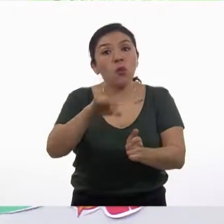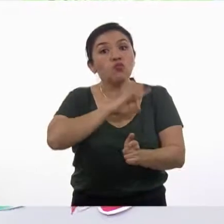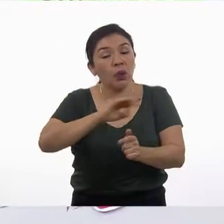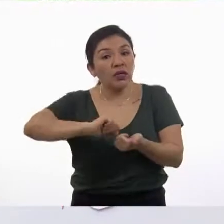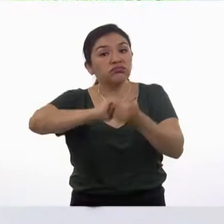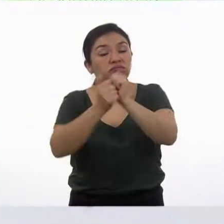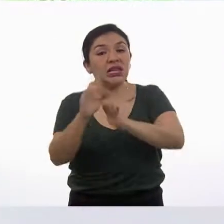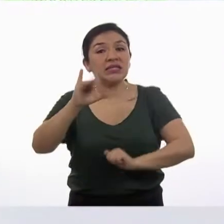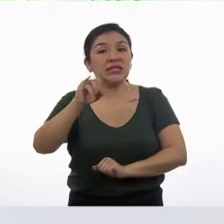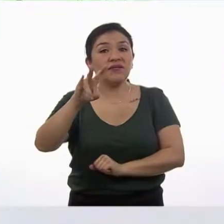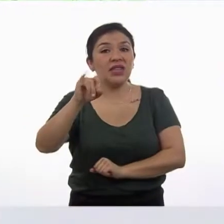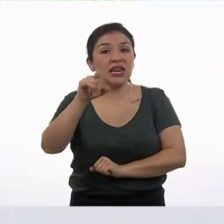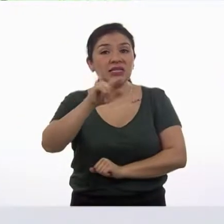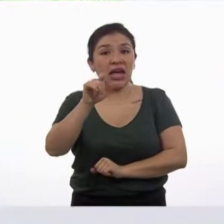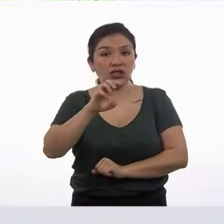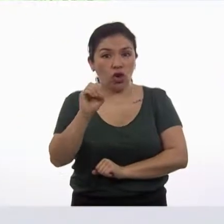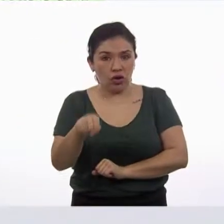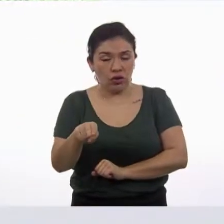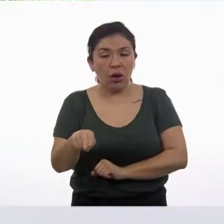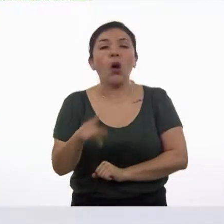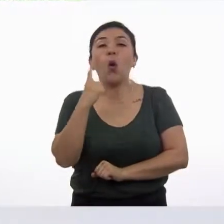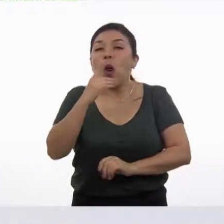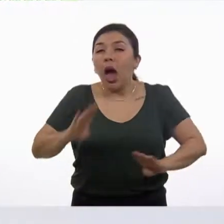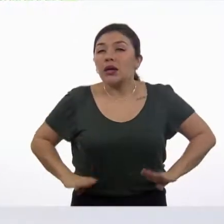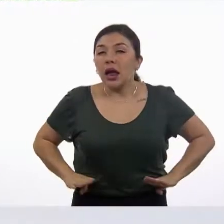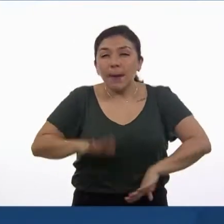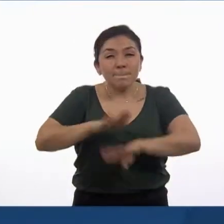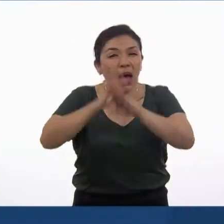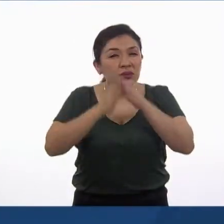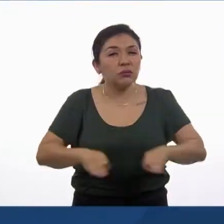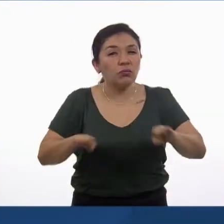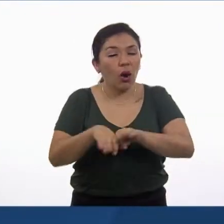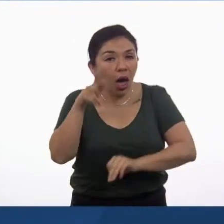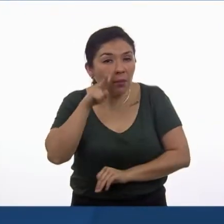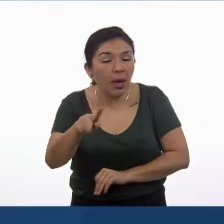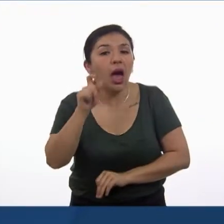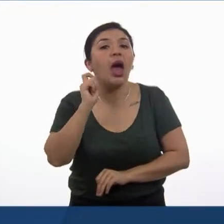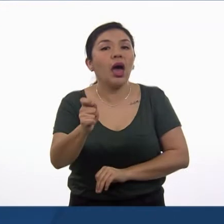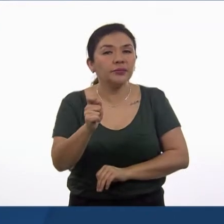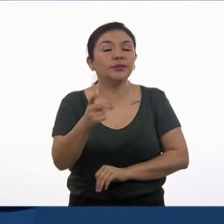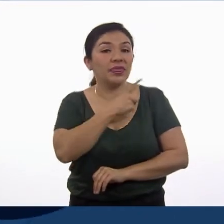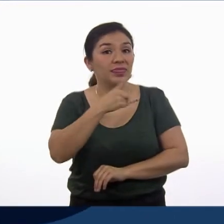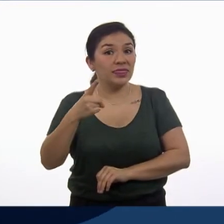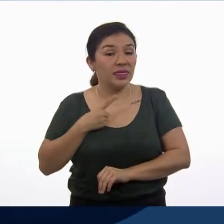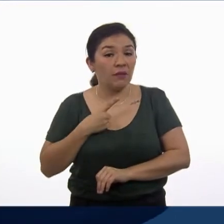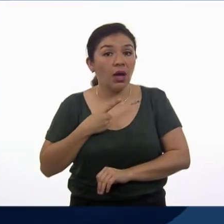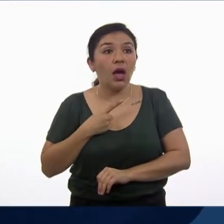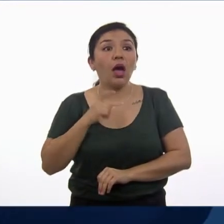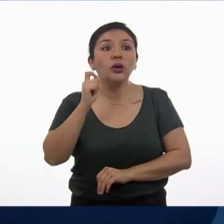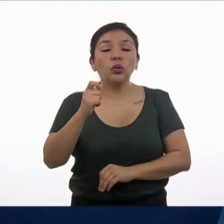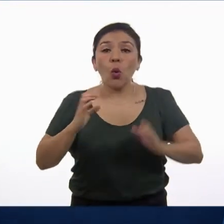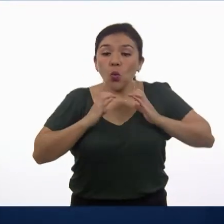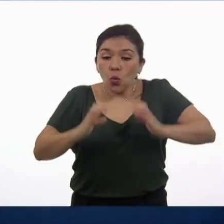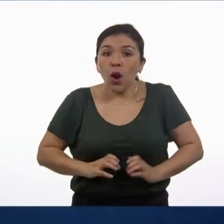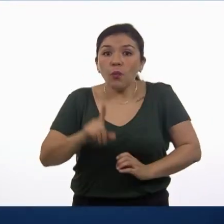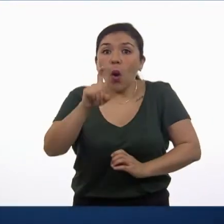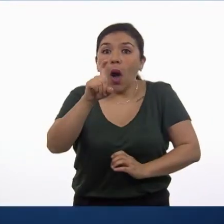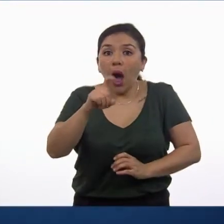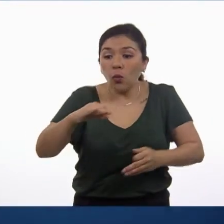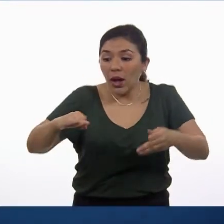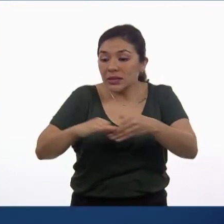civilización. Y bueno, una de las características principales es el que debe de tener un cuerpo de agua